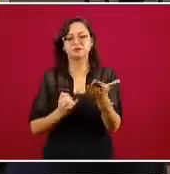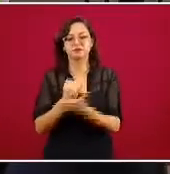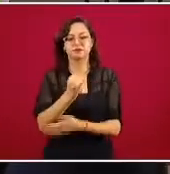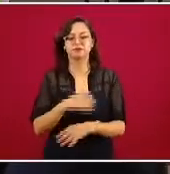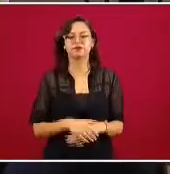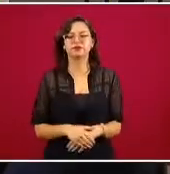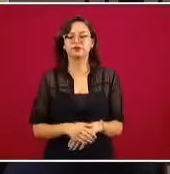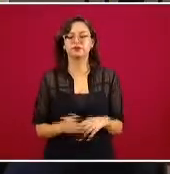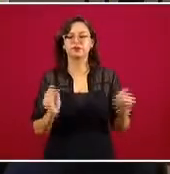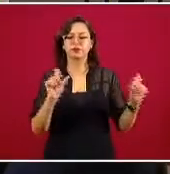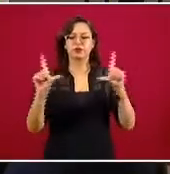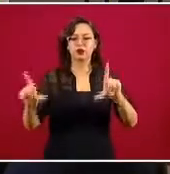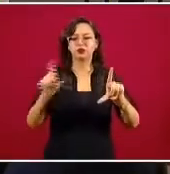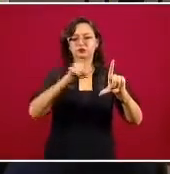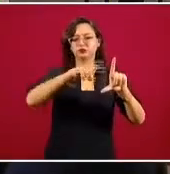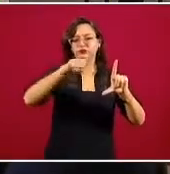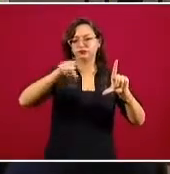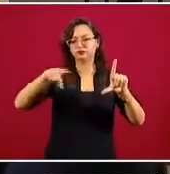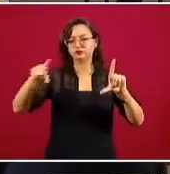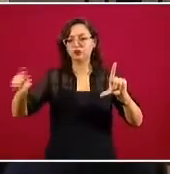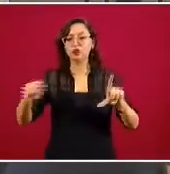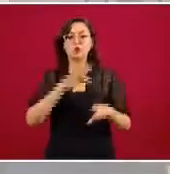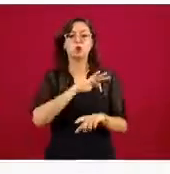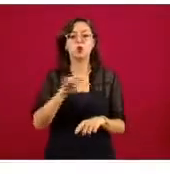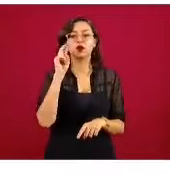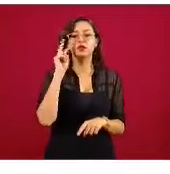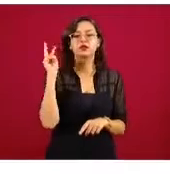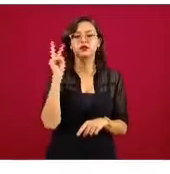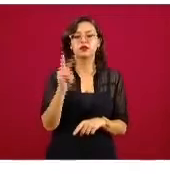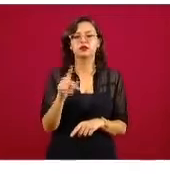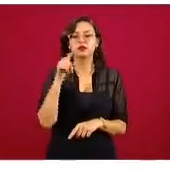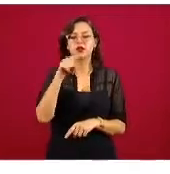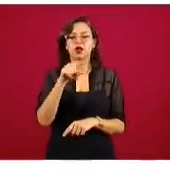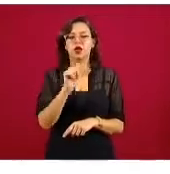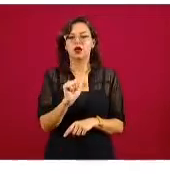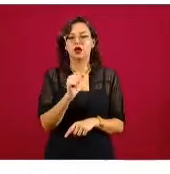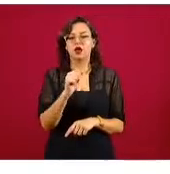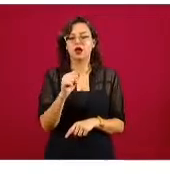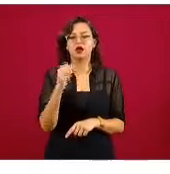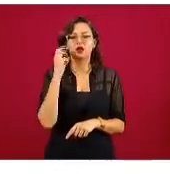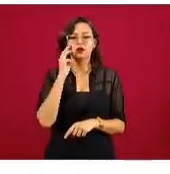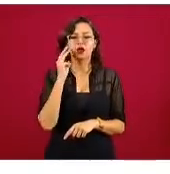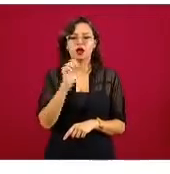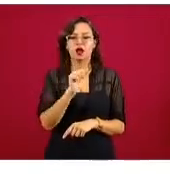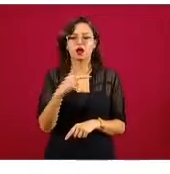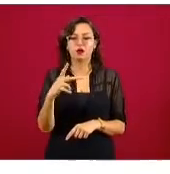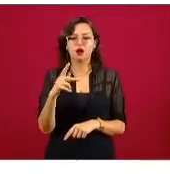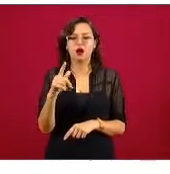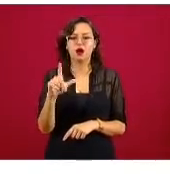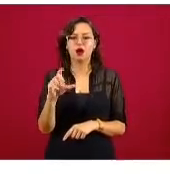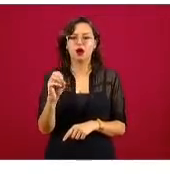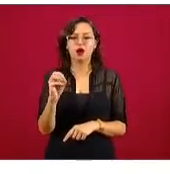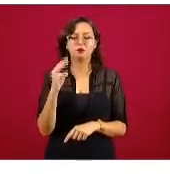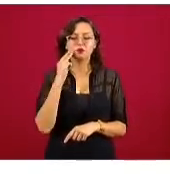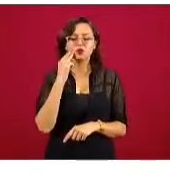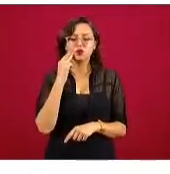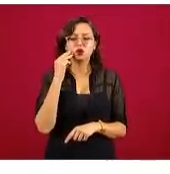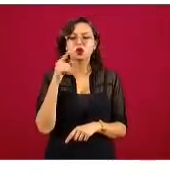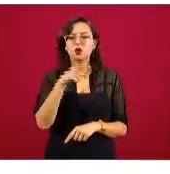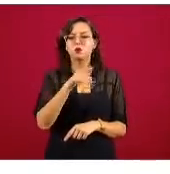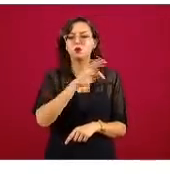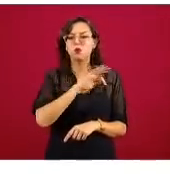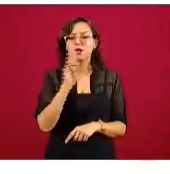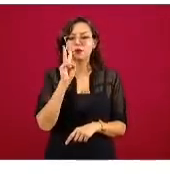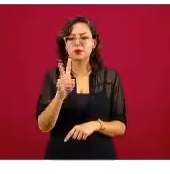que se ve en la gráfica procede de la herramienta de la compañía Apple, que nos presenta patrones de